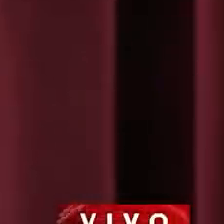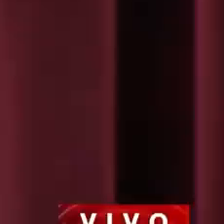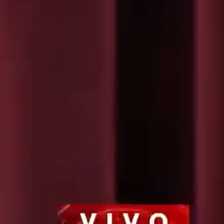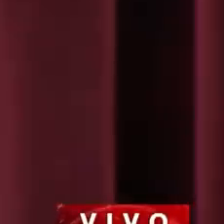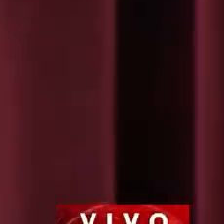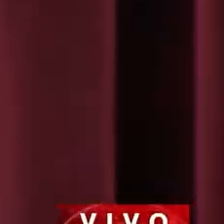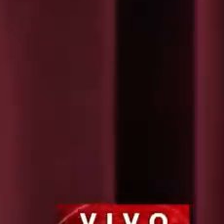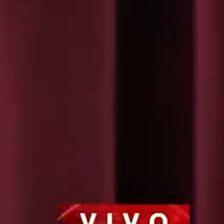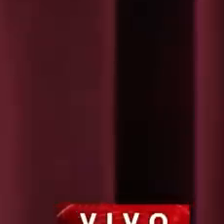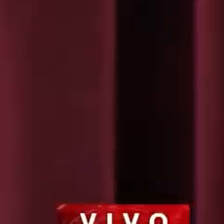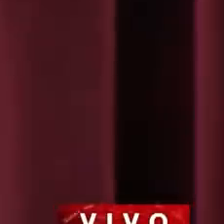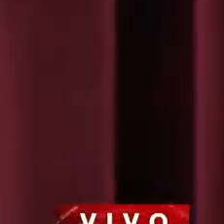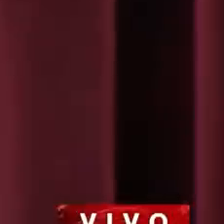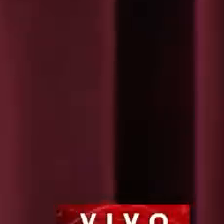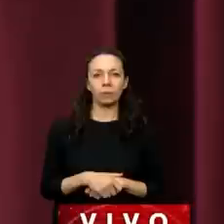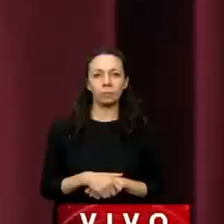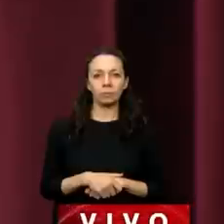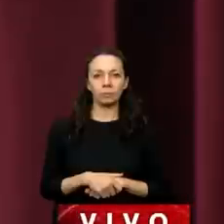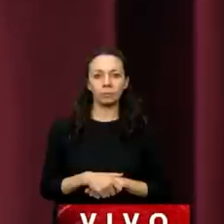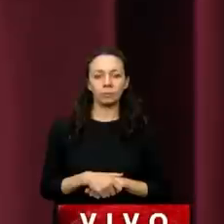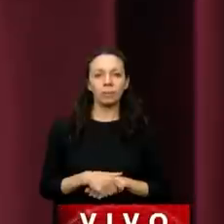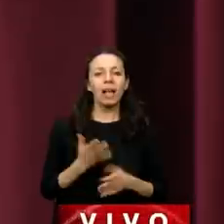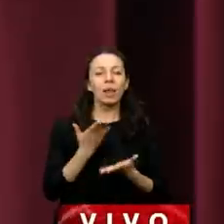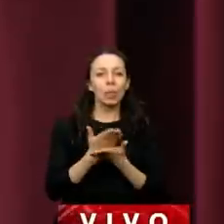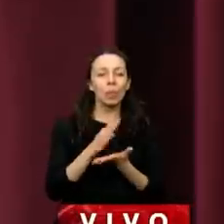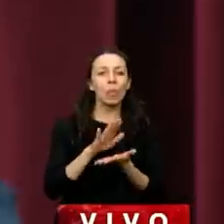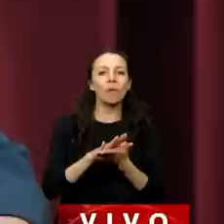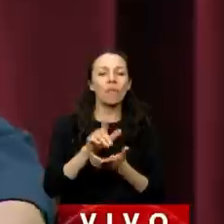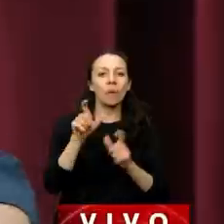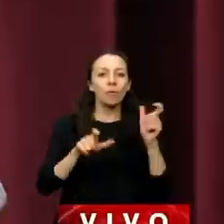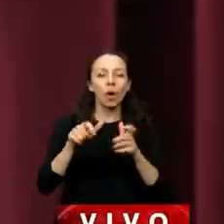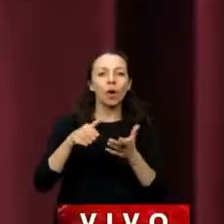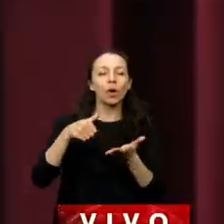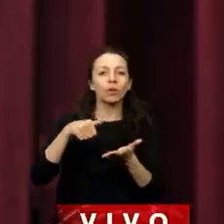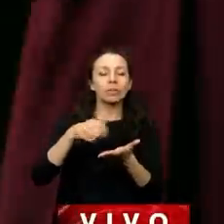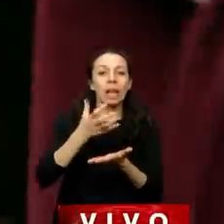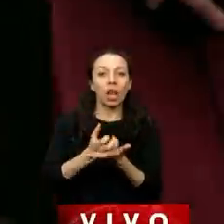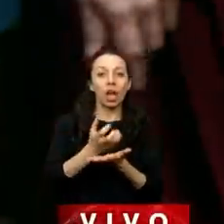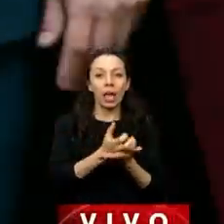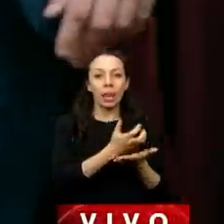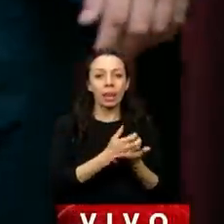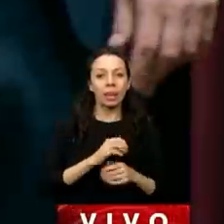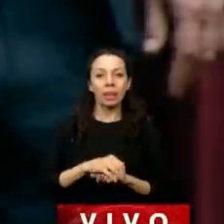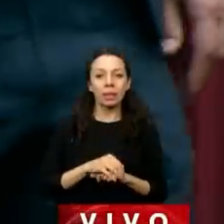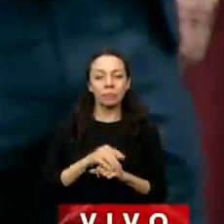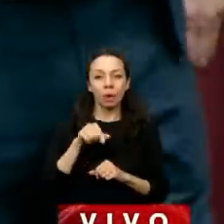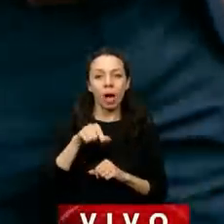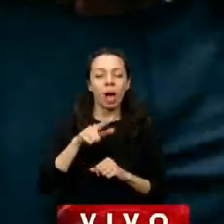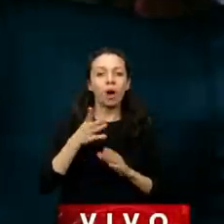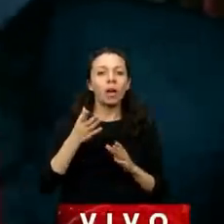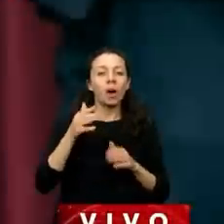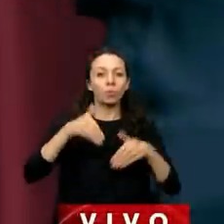estamos, ya la vi, diputada del PLA, porque estamos cerrando la votación, así que les pido que se